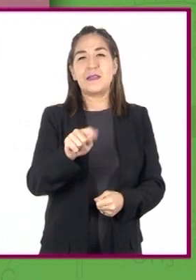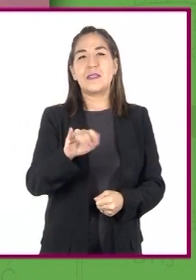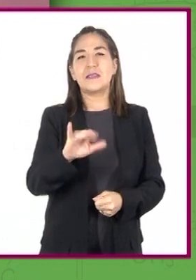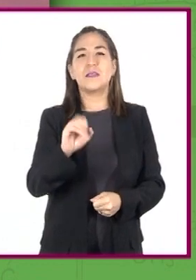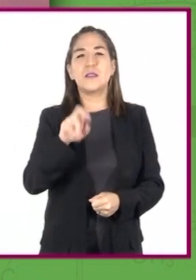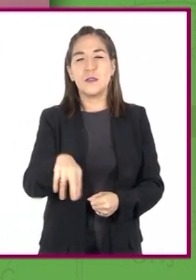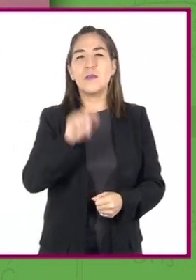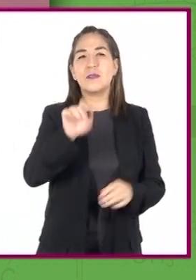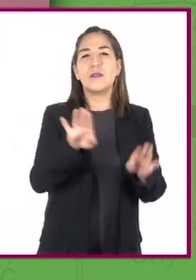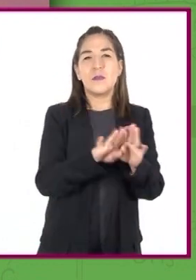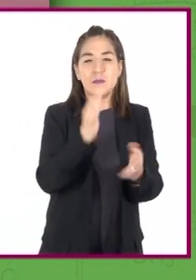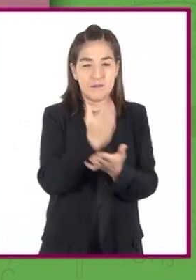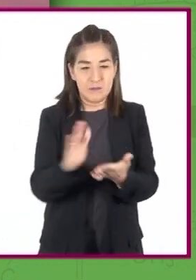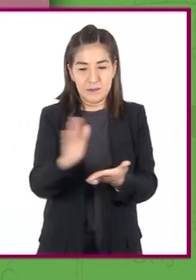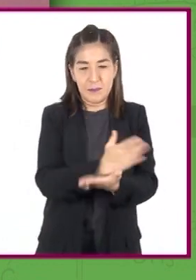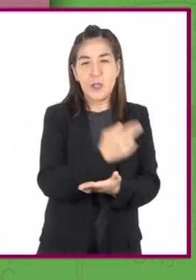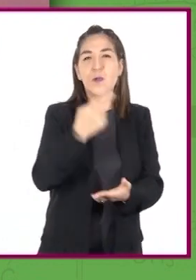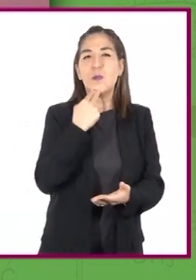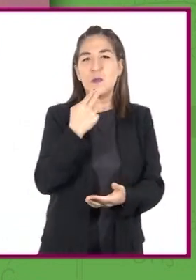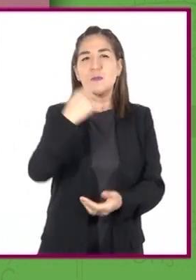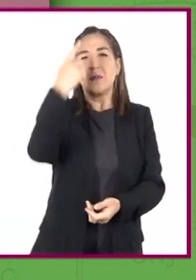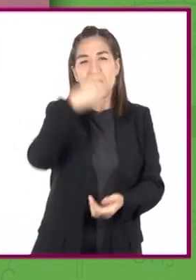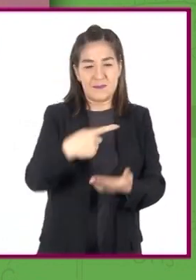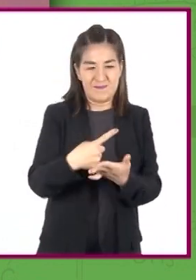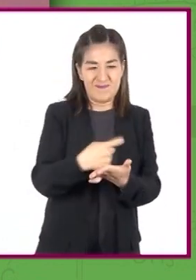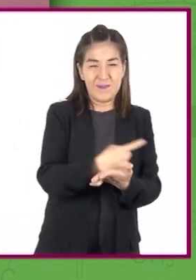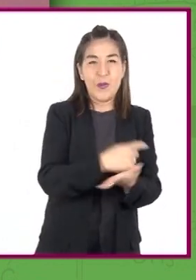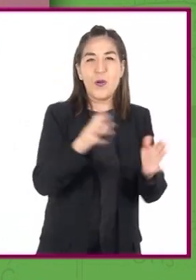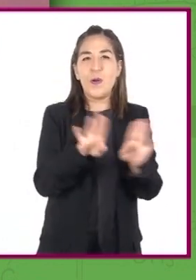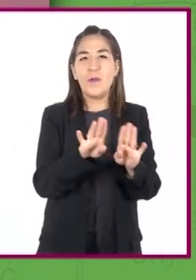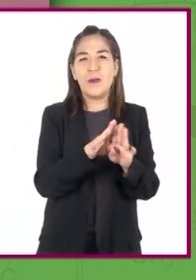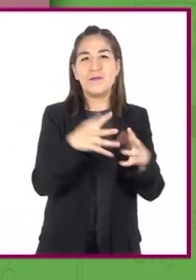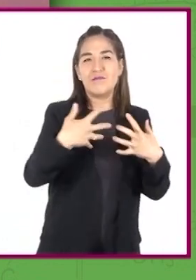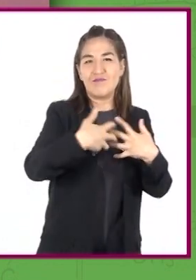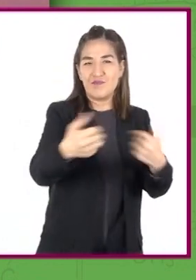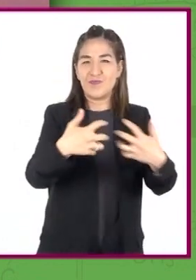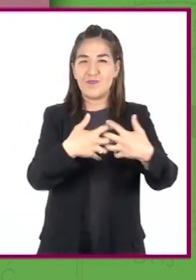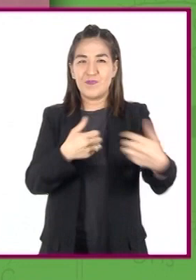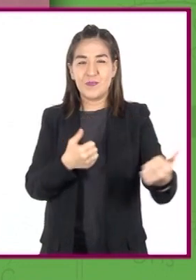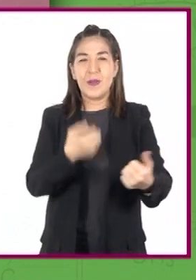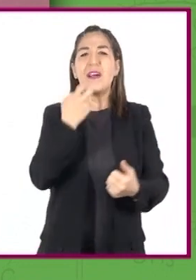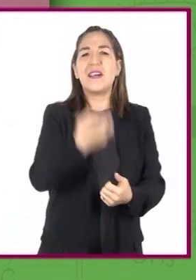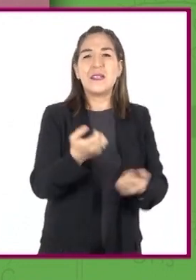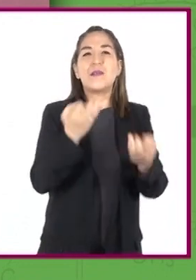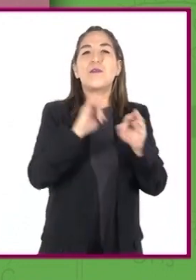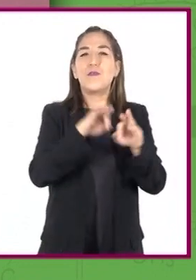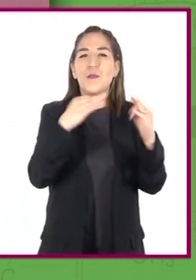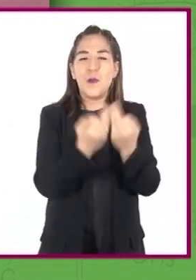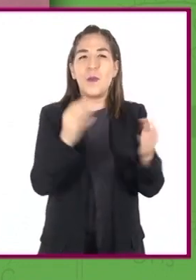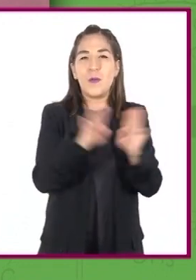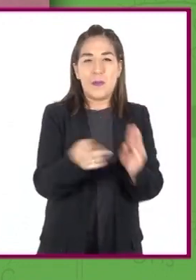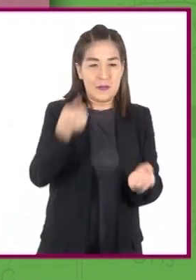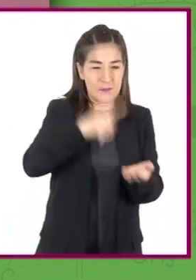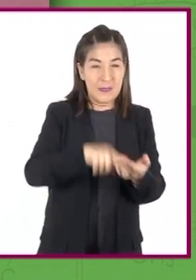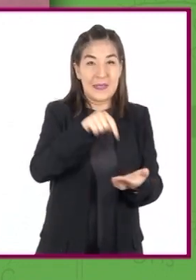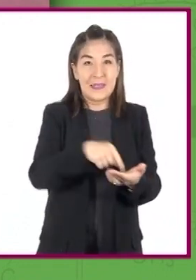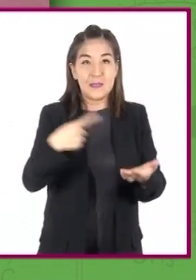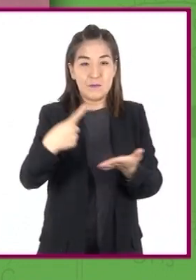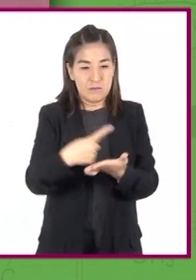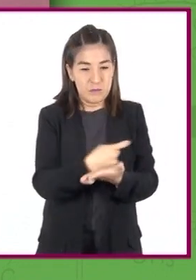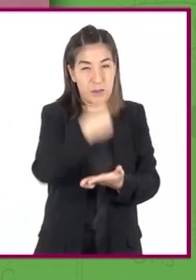bacterias utilizan para realizar la división celular. Esta es la forma en que las bacterias se reproducen